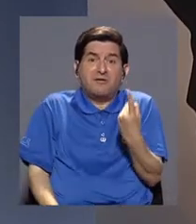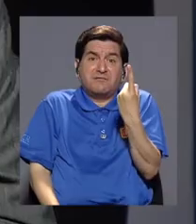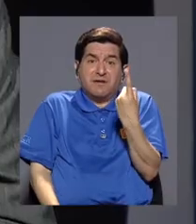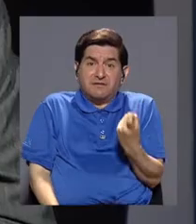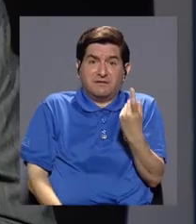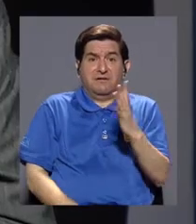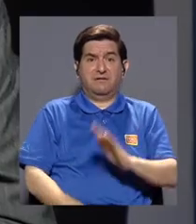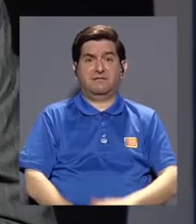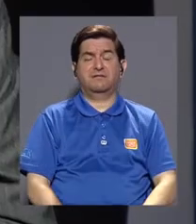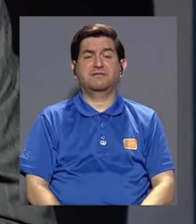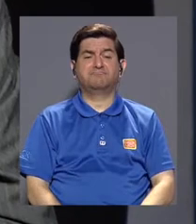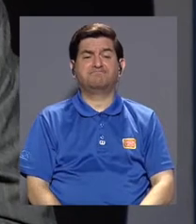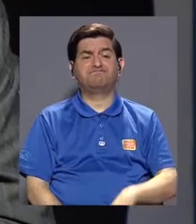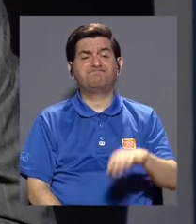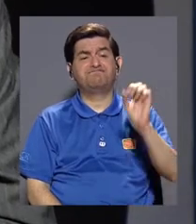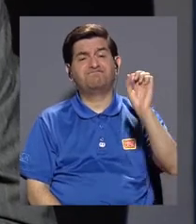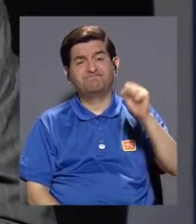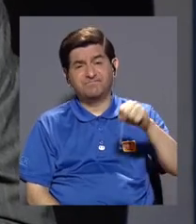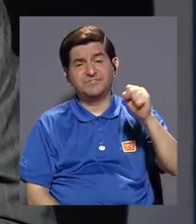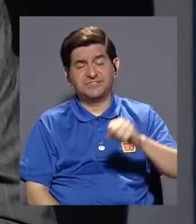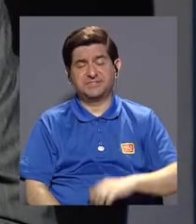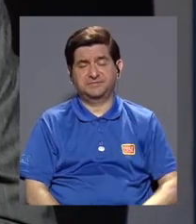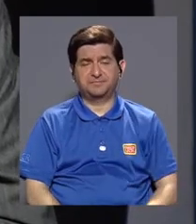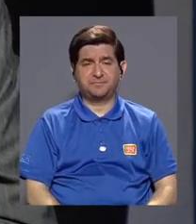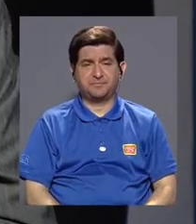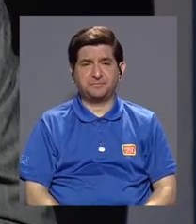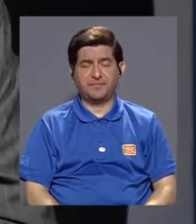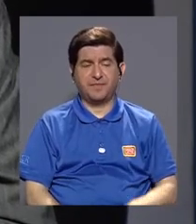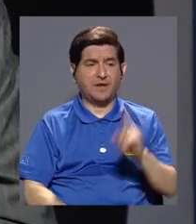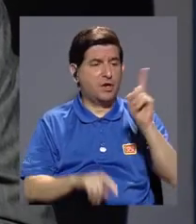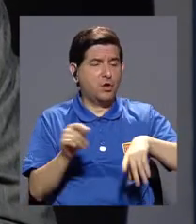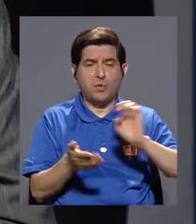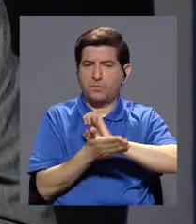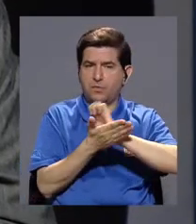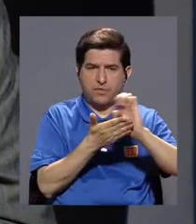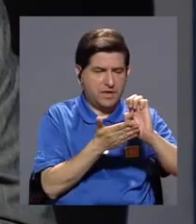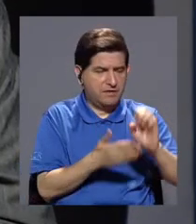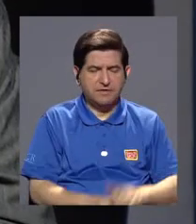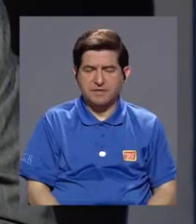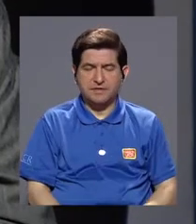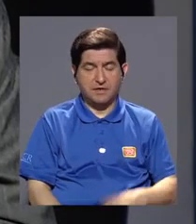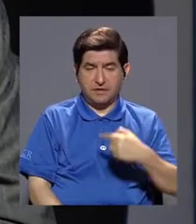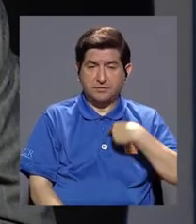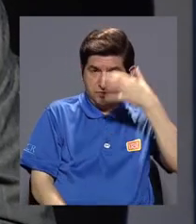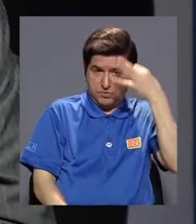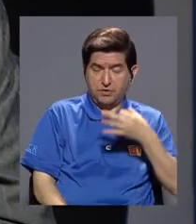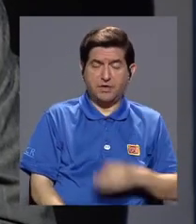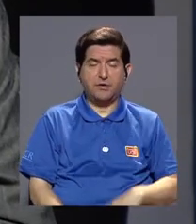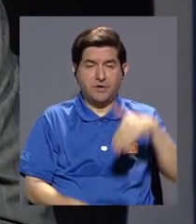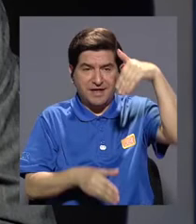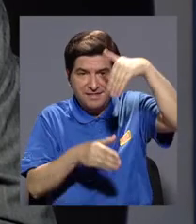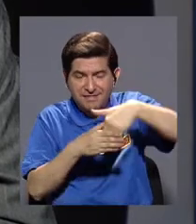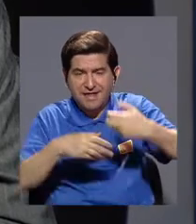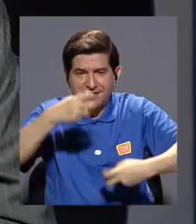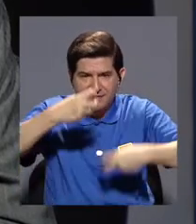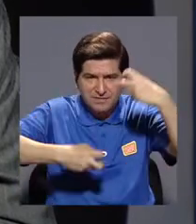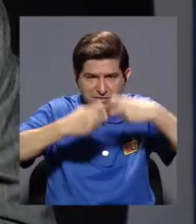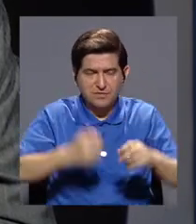nos hace. Sí, bueno, es inevitable para mí que en medio de la